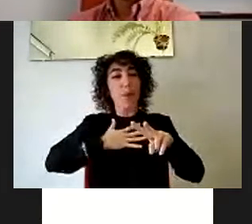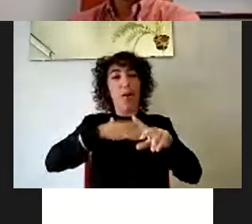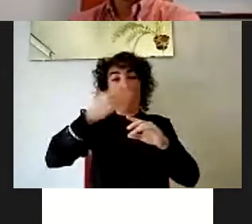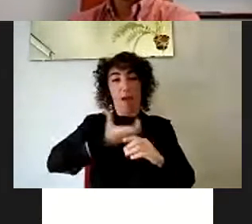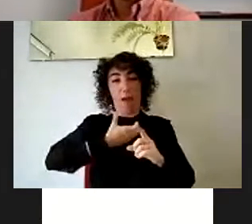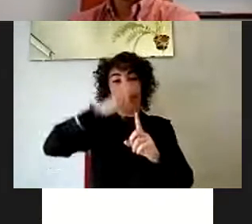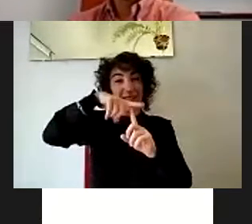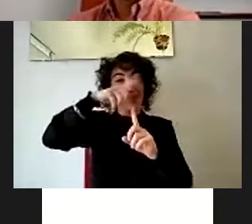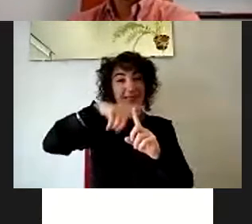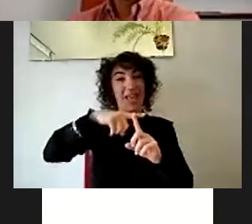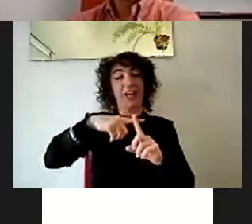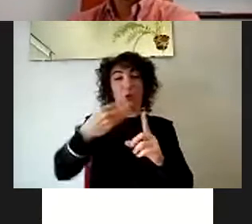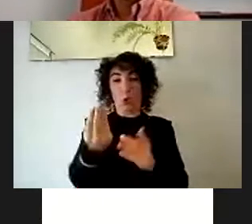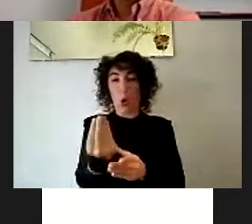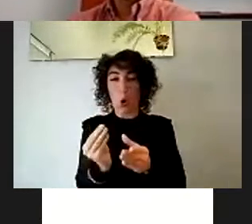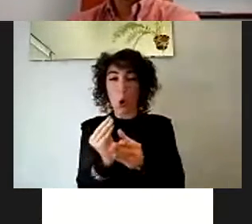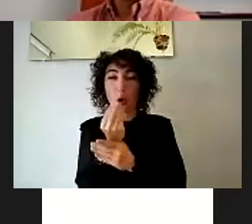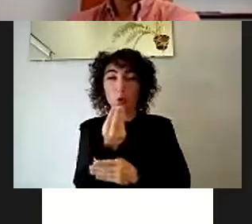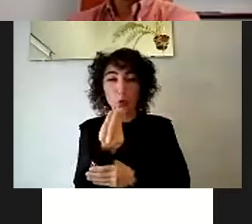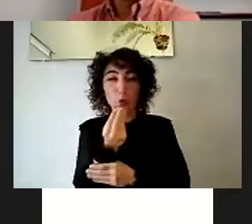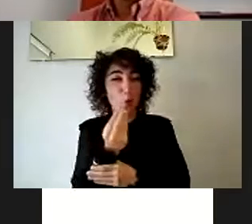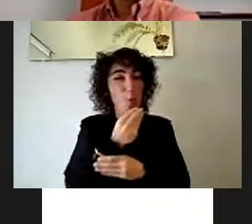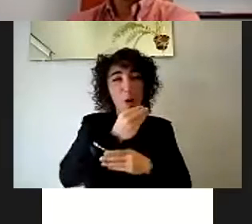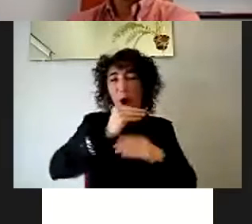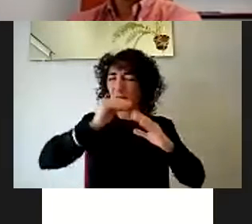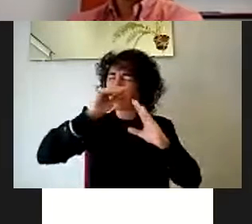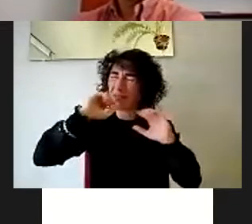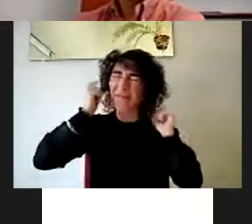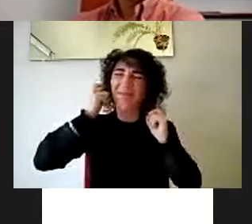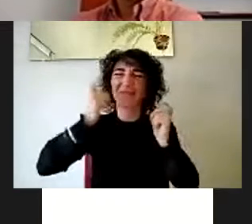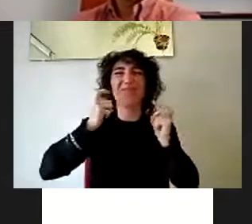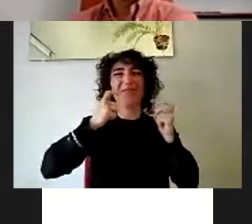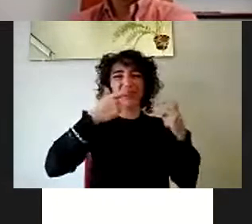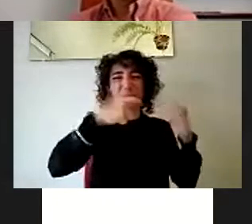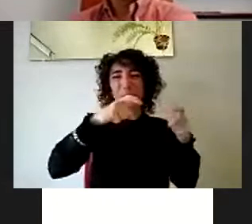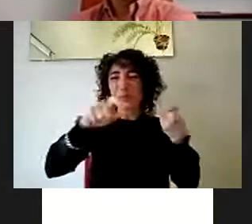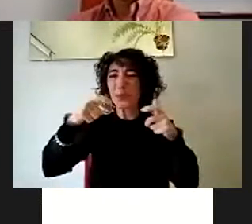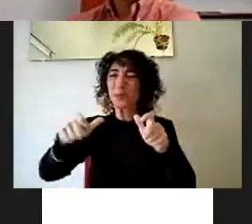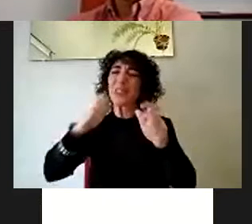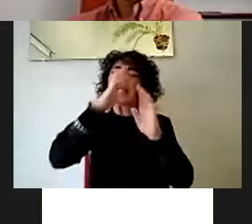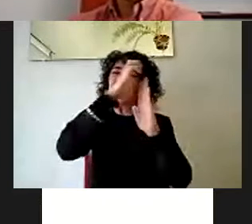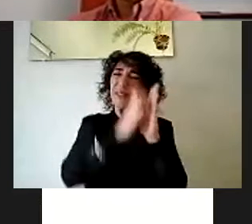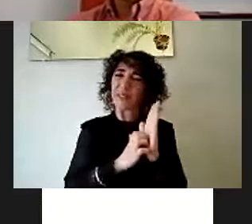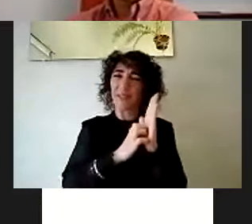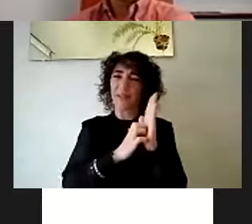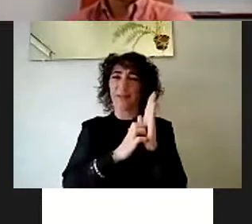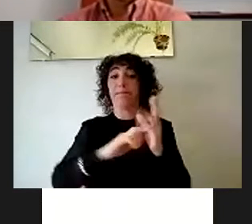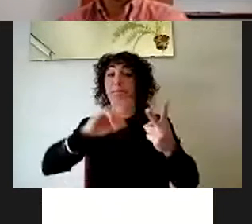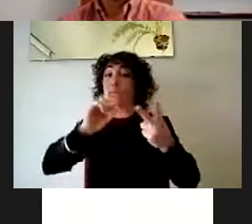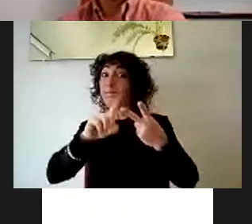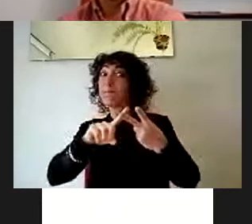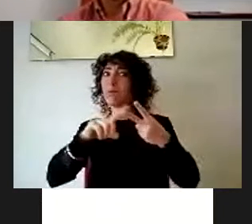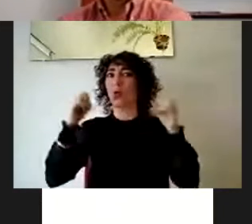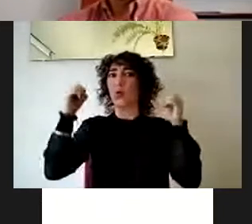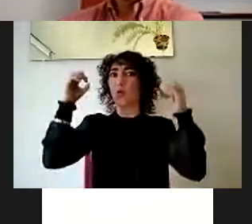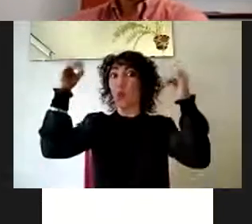los consumos en todas y cada una de las dependencias, y también está el tema del alumbrado público,